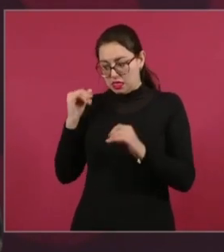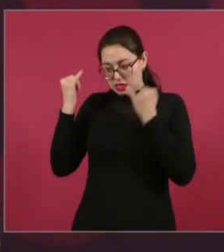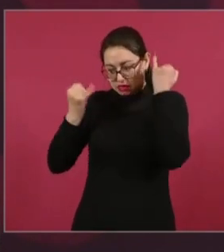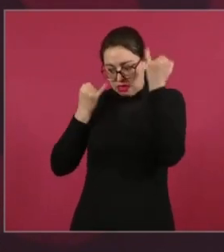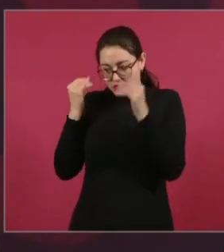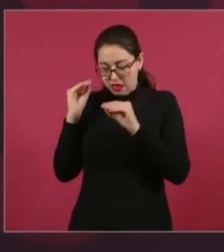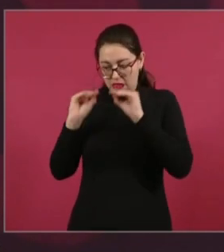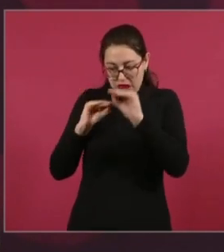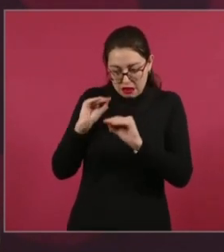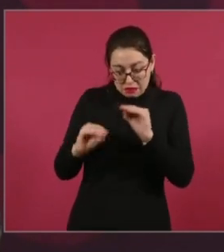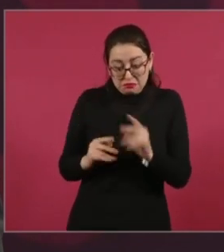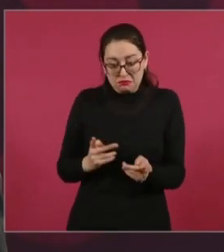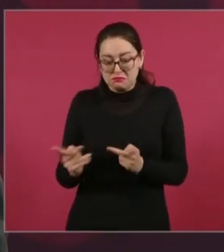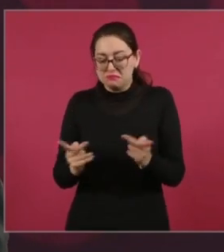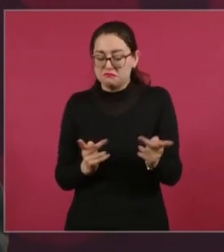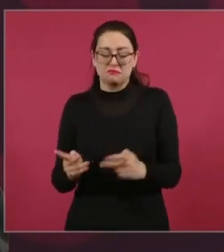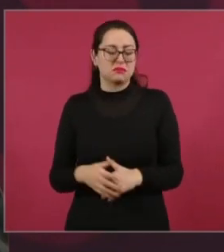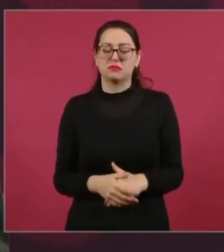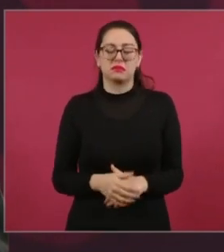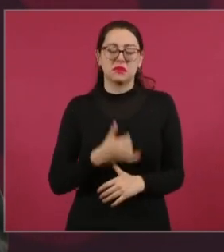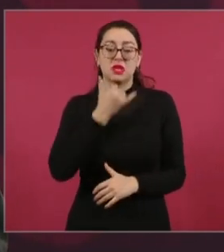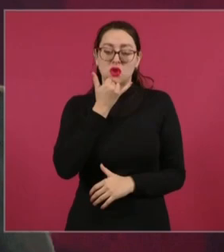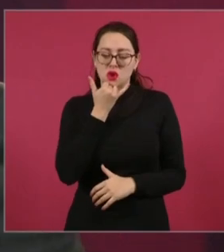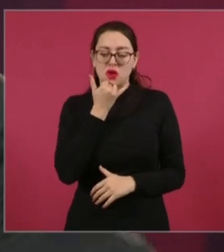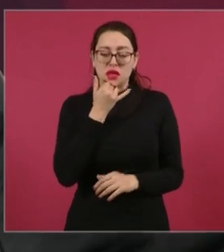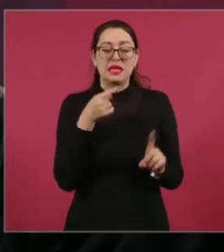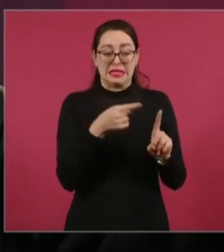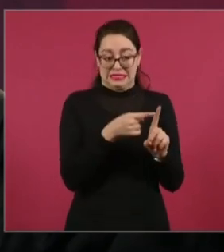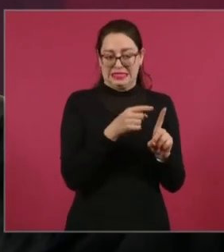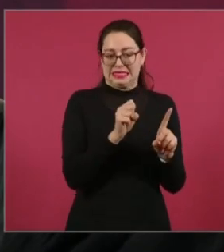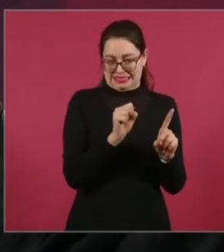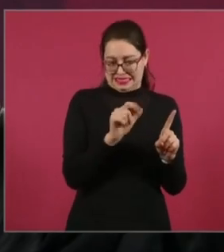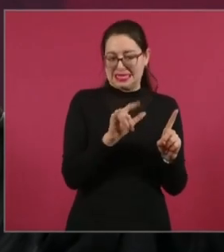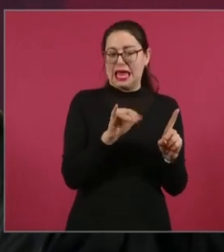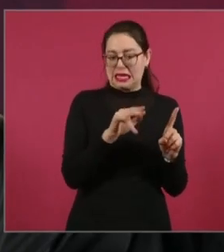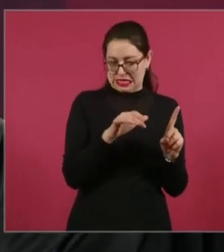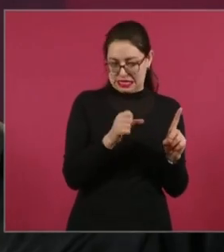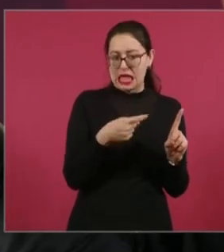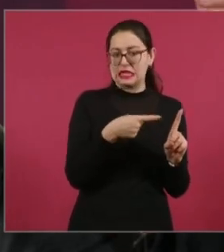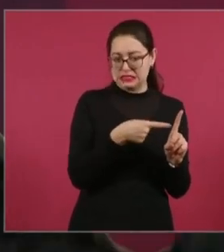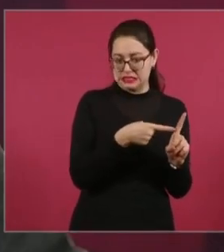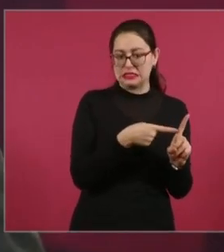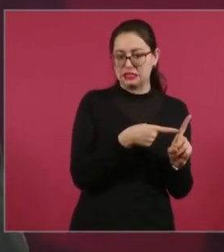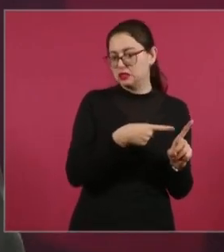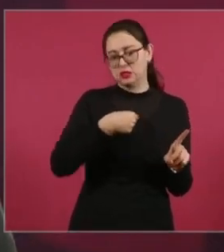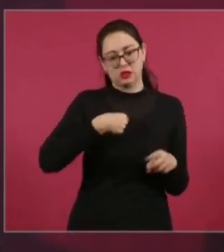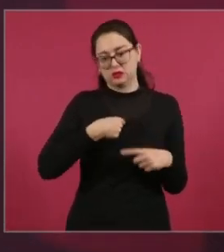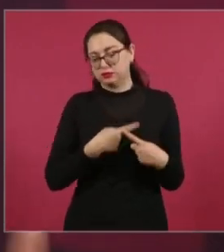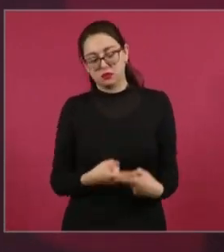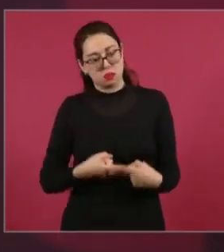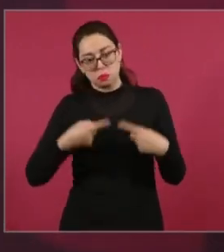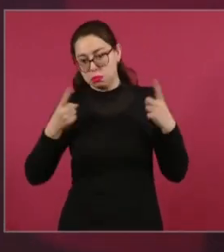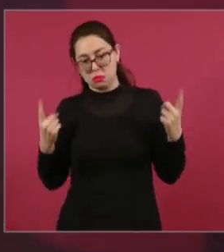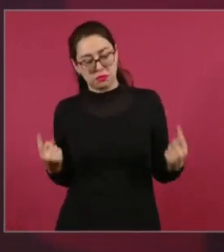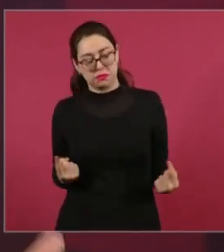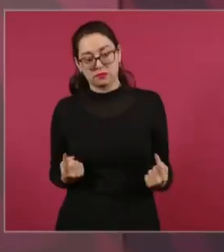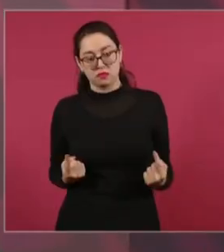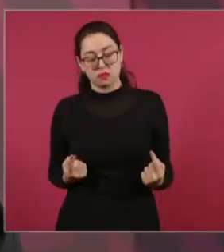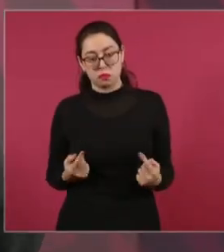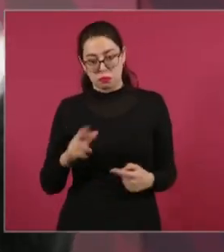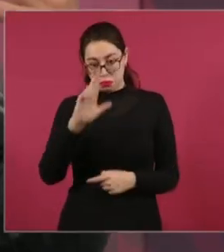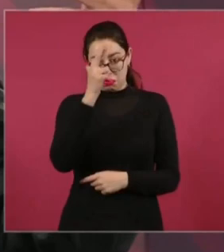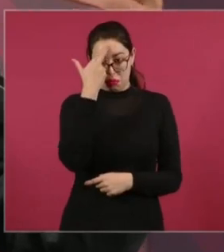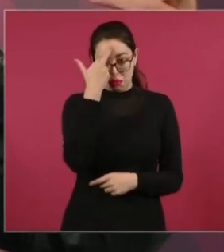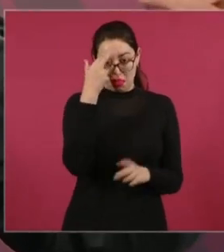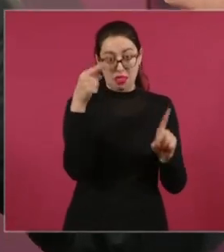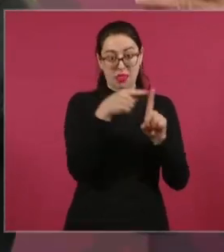No soy Salinas, ¿se acuerdan lo que hizo Salinas? Con la espectacularidad,